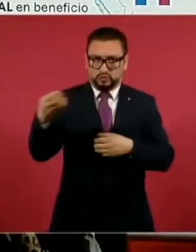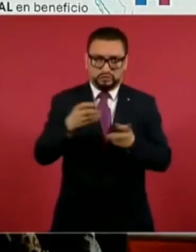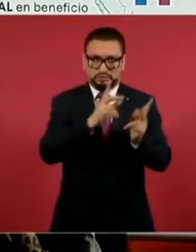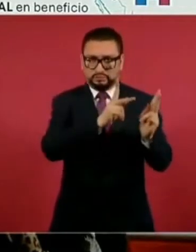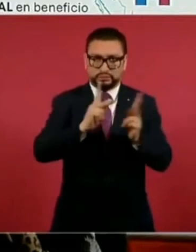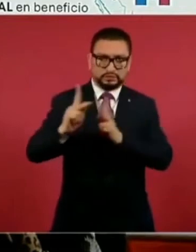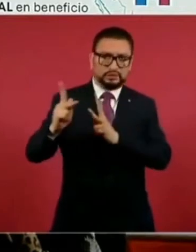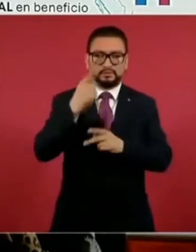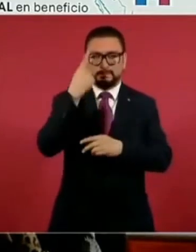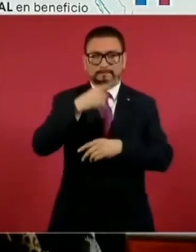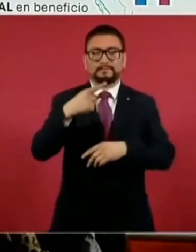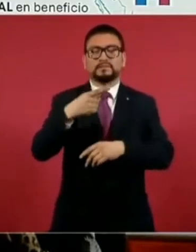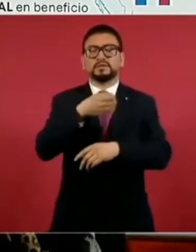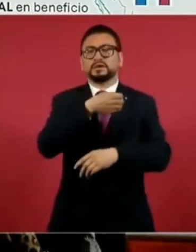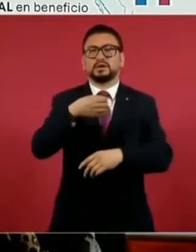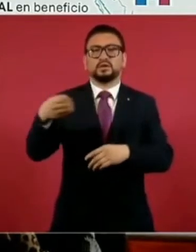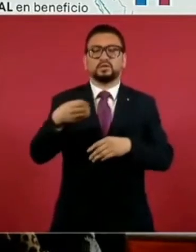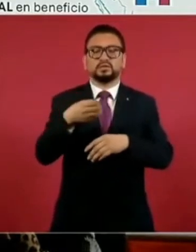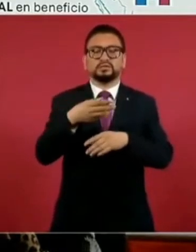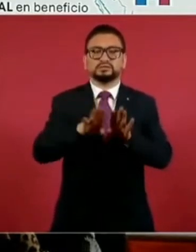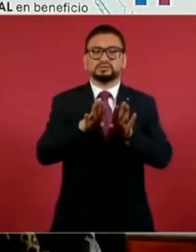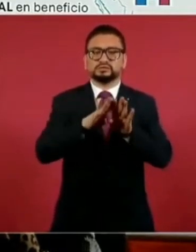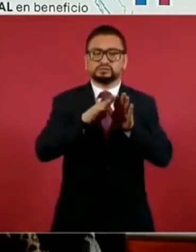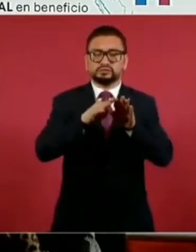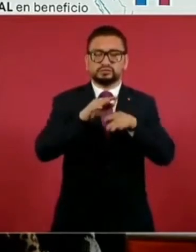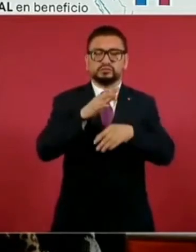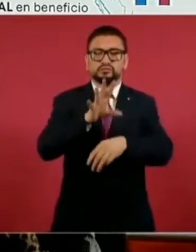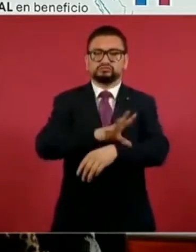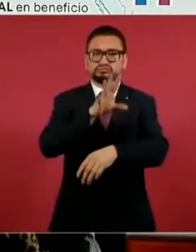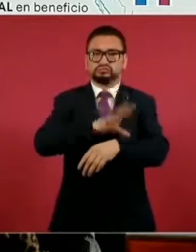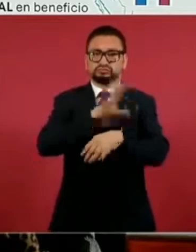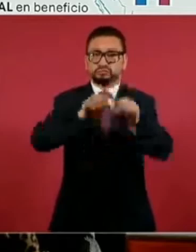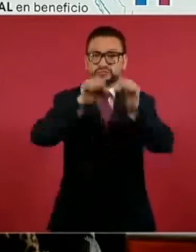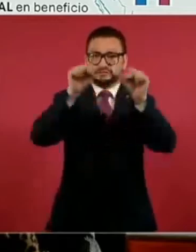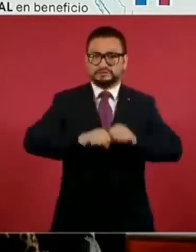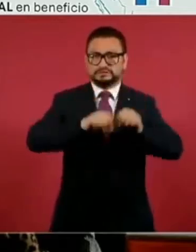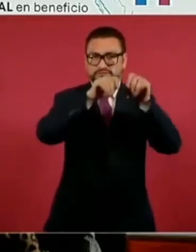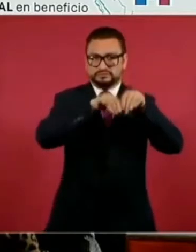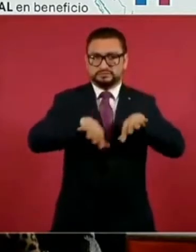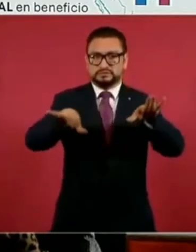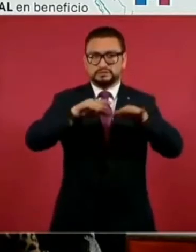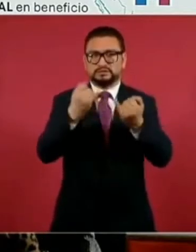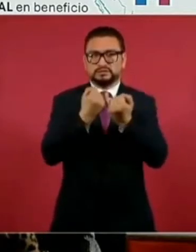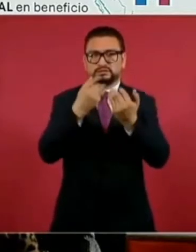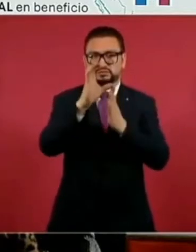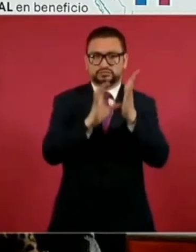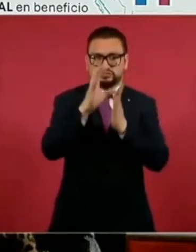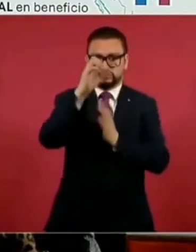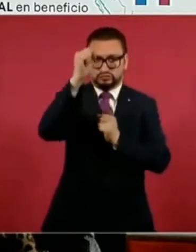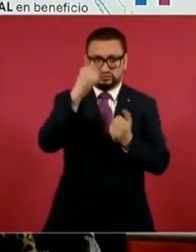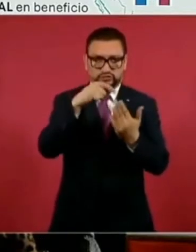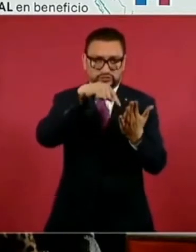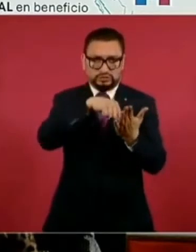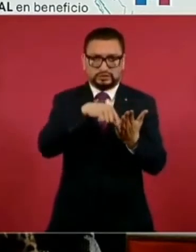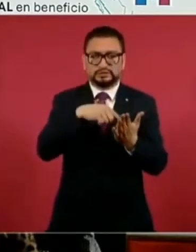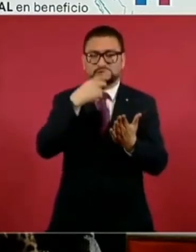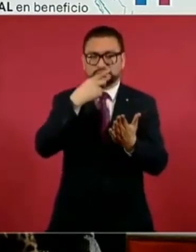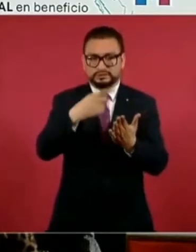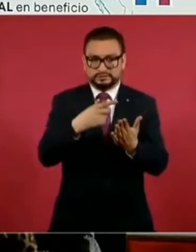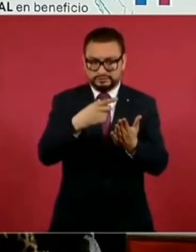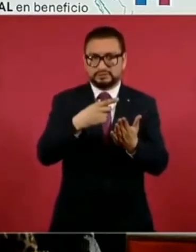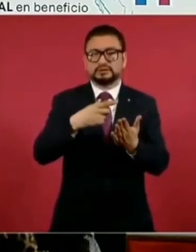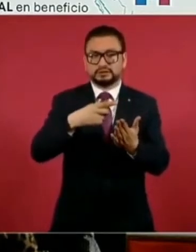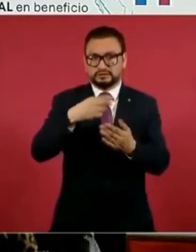integral del sistema eléctrico nacional. Por supuesto, a nivel constitucional, al día de hoy, prevalece en el Estado la actividad